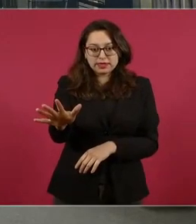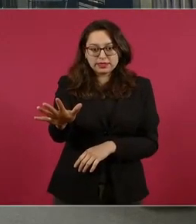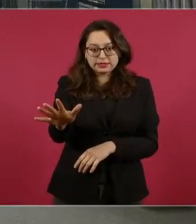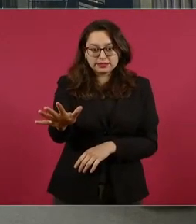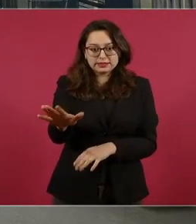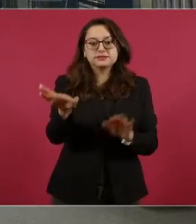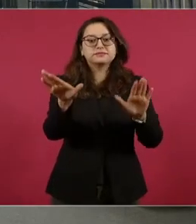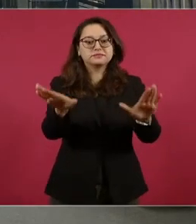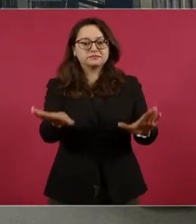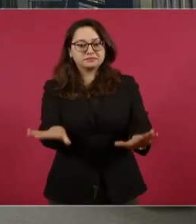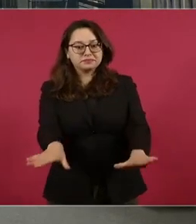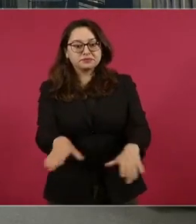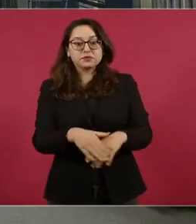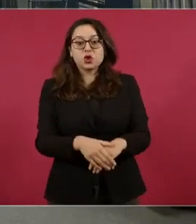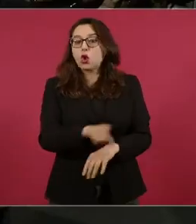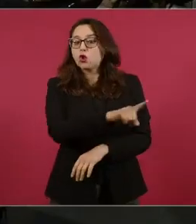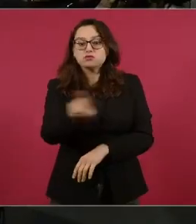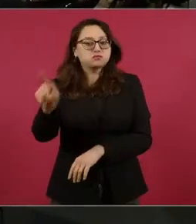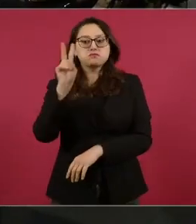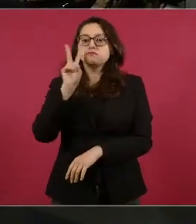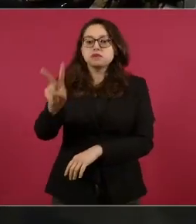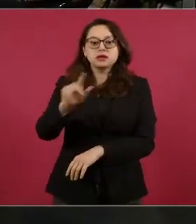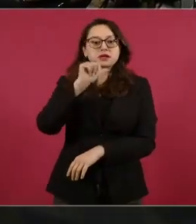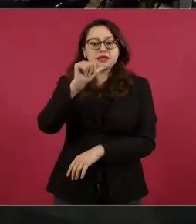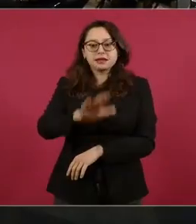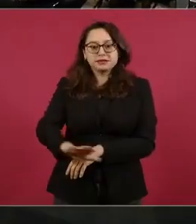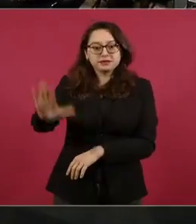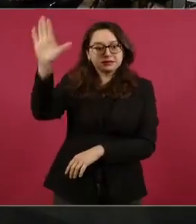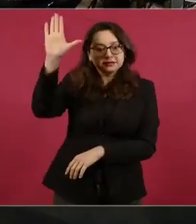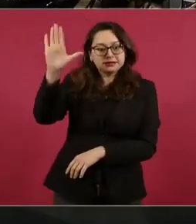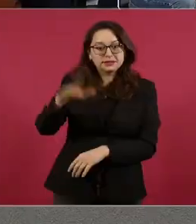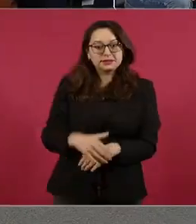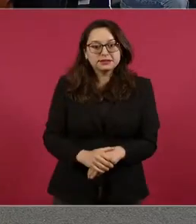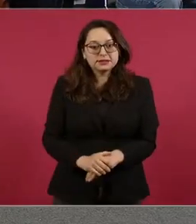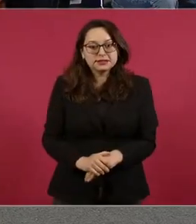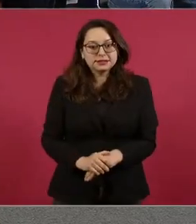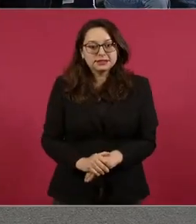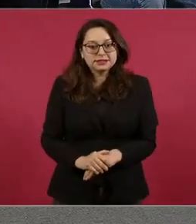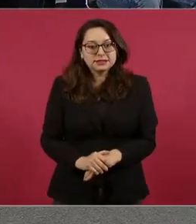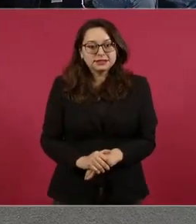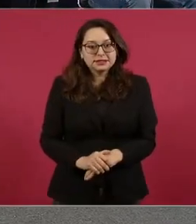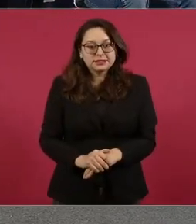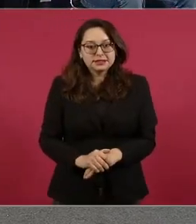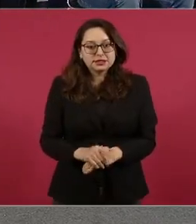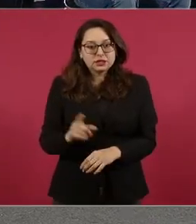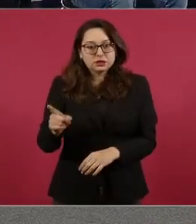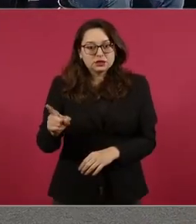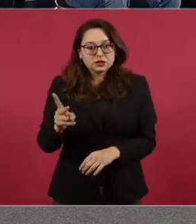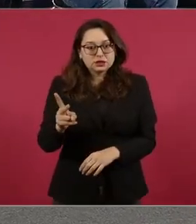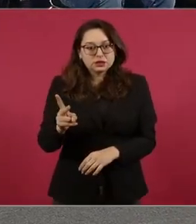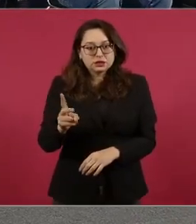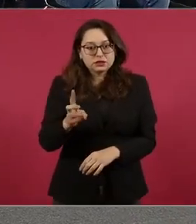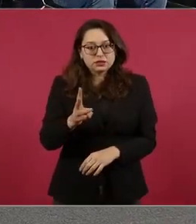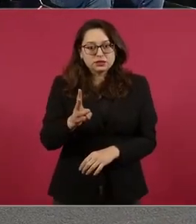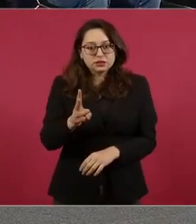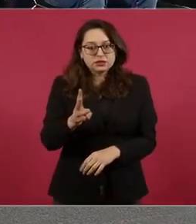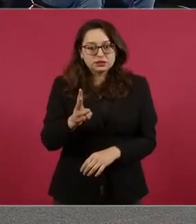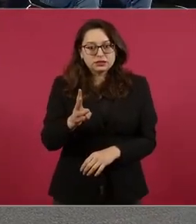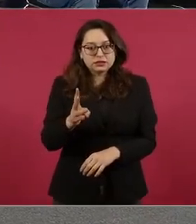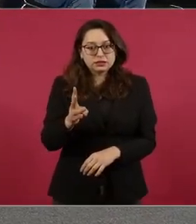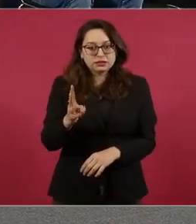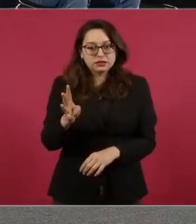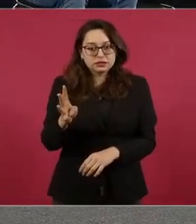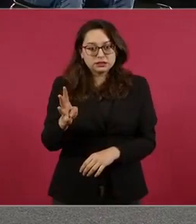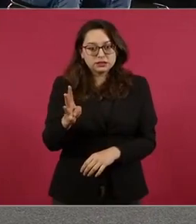bájenla que levanten la mano los que no lo habían visto 1 2